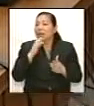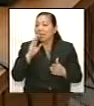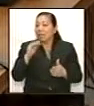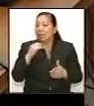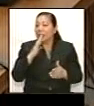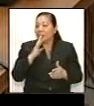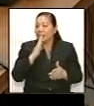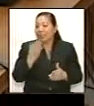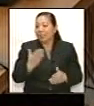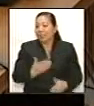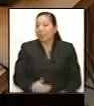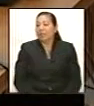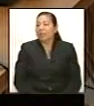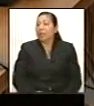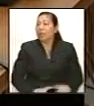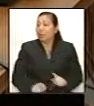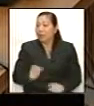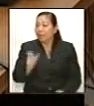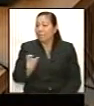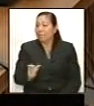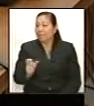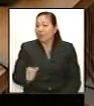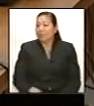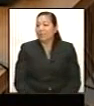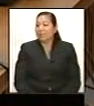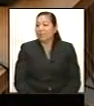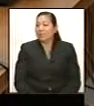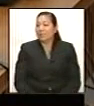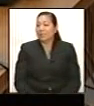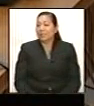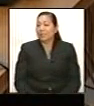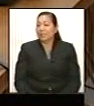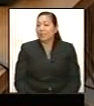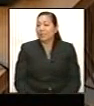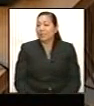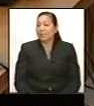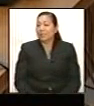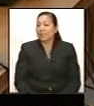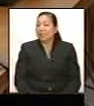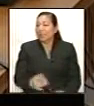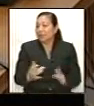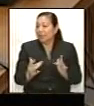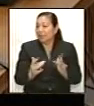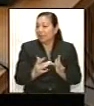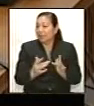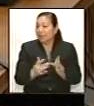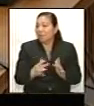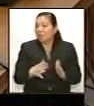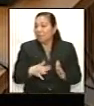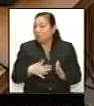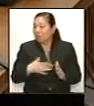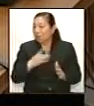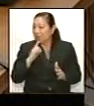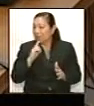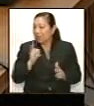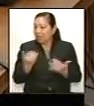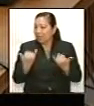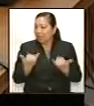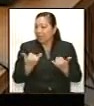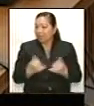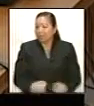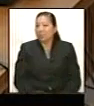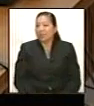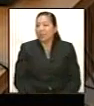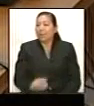y qué hacer, y que algunas personas de la plataforma o de las identidades puedan estar en estas